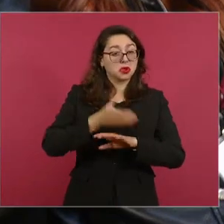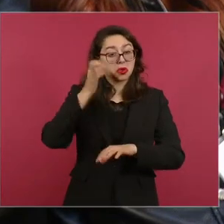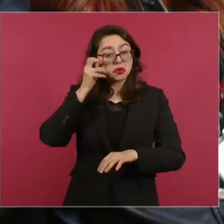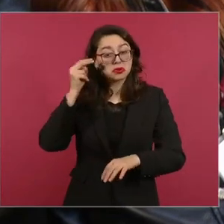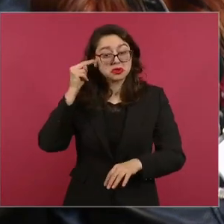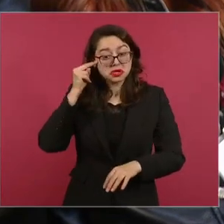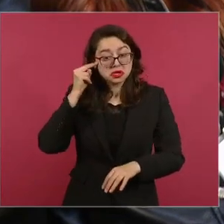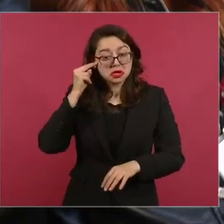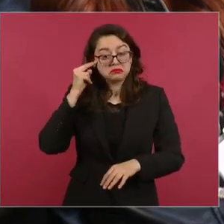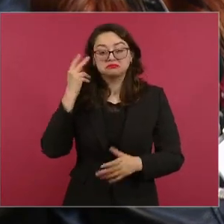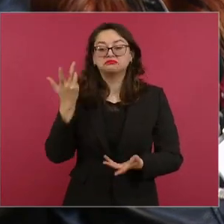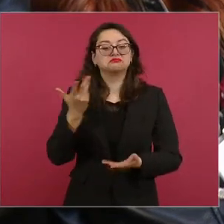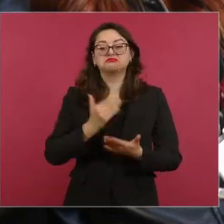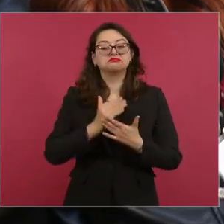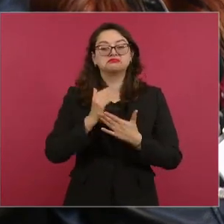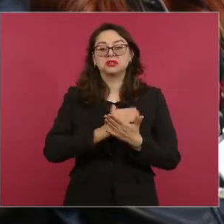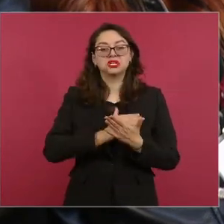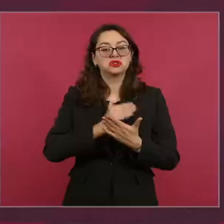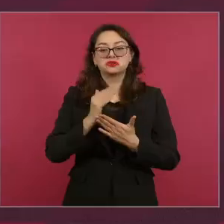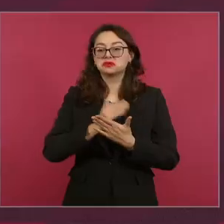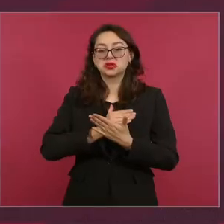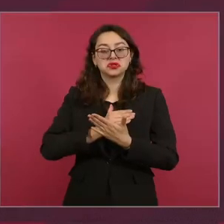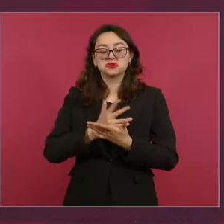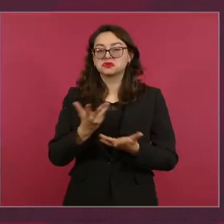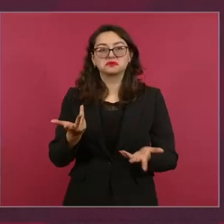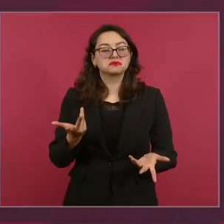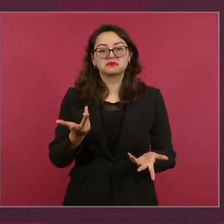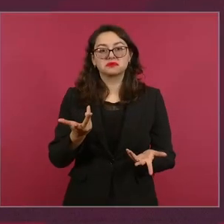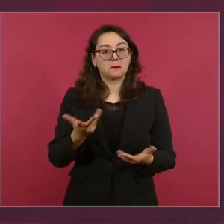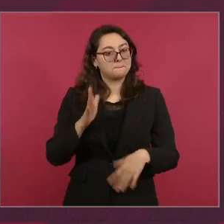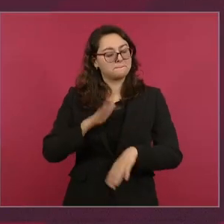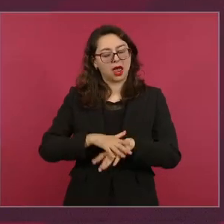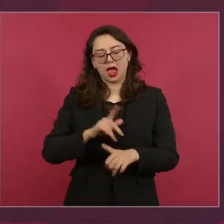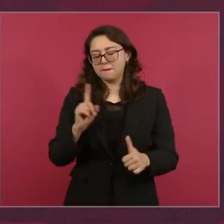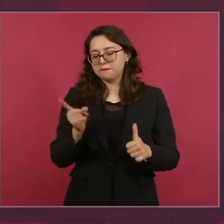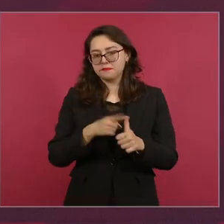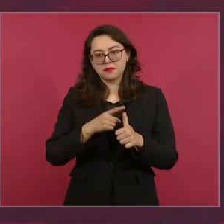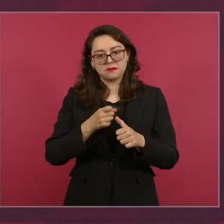Llega mucha inversión extranjera de Estados Unidos a México.